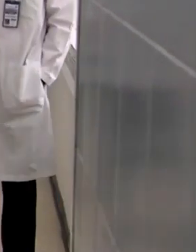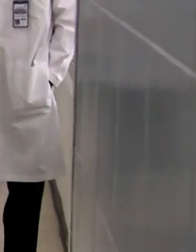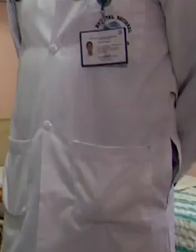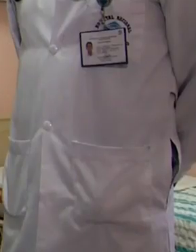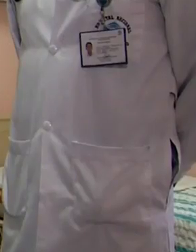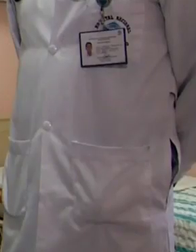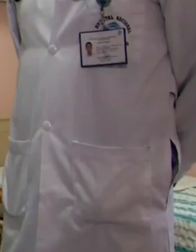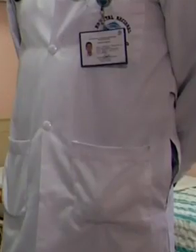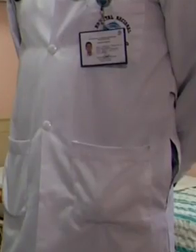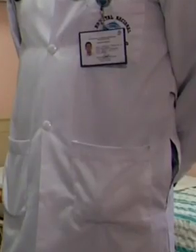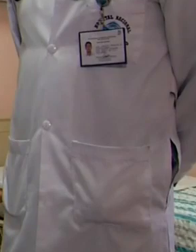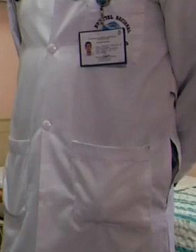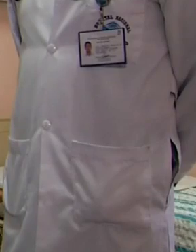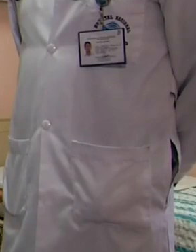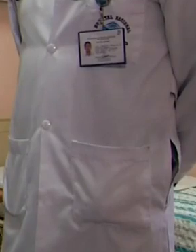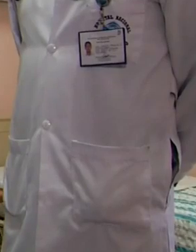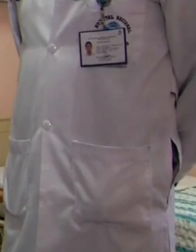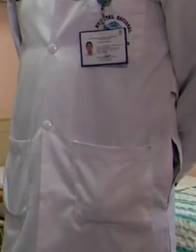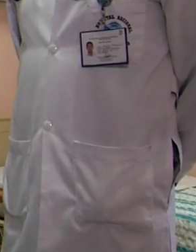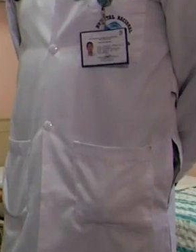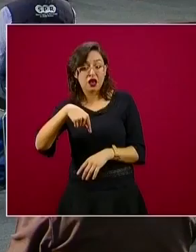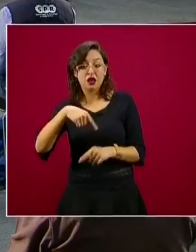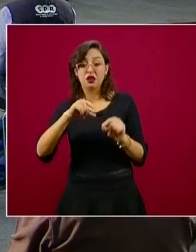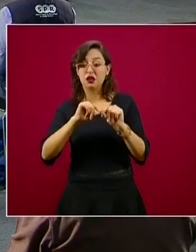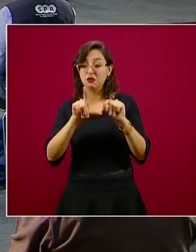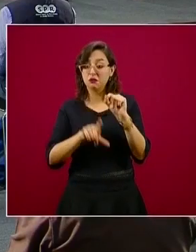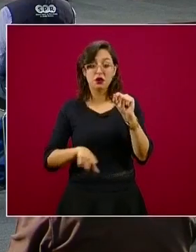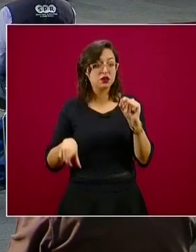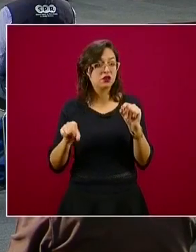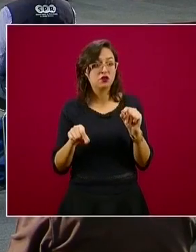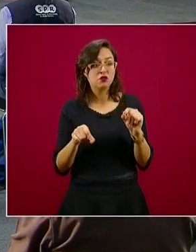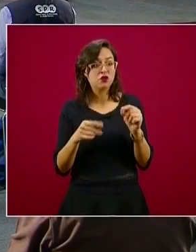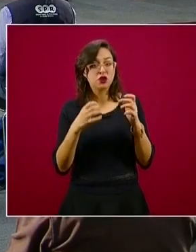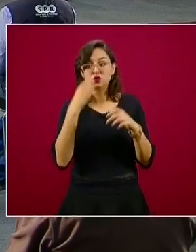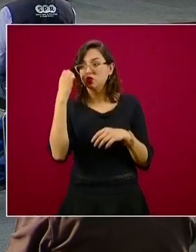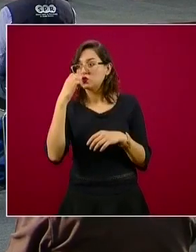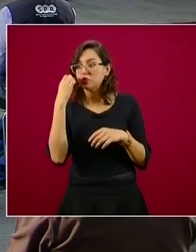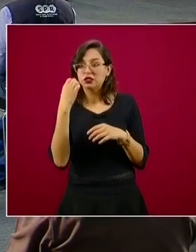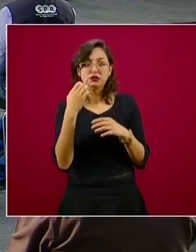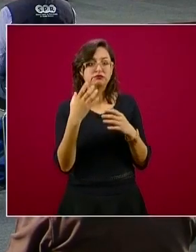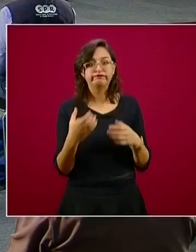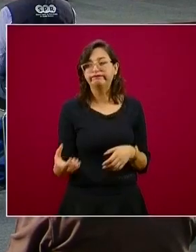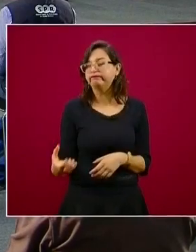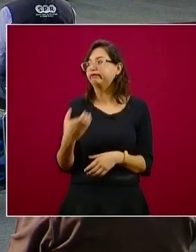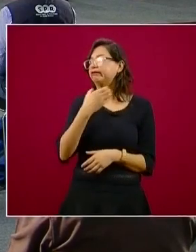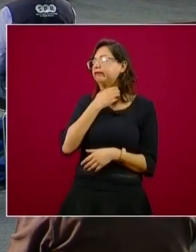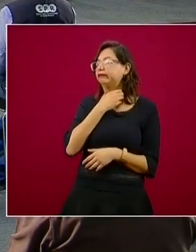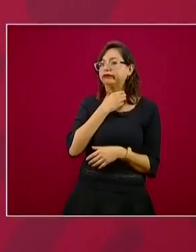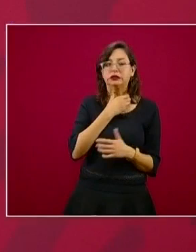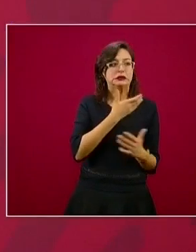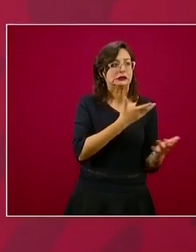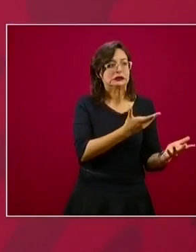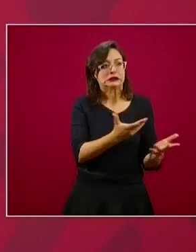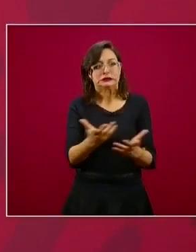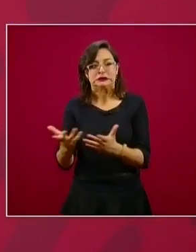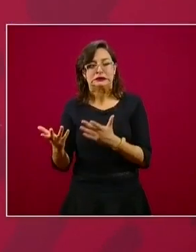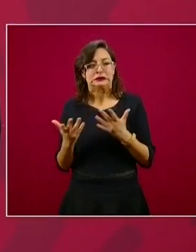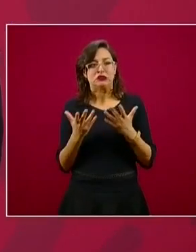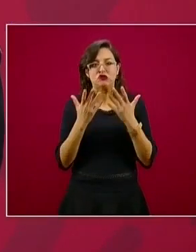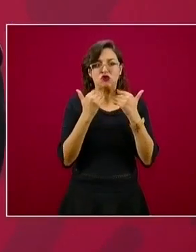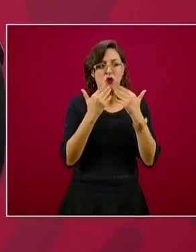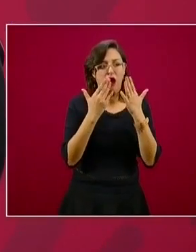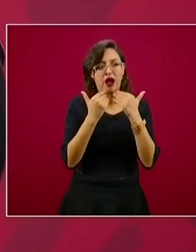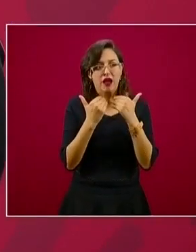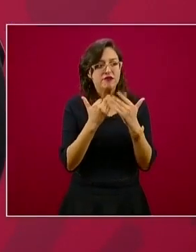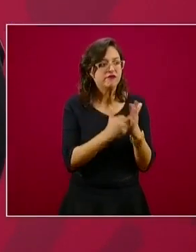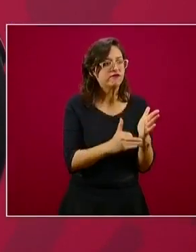que entrega el Estado mexicano y sería en diferentes modalidades, desde 30,000 pesos hasta una medalla y 100,000 pesos dependiendo de